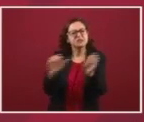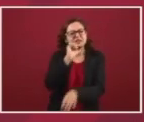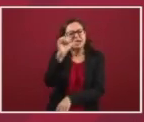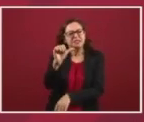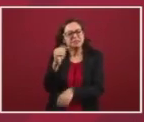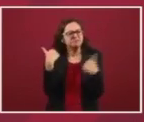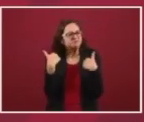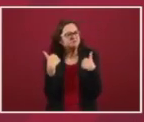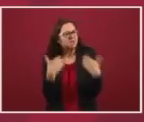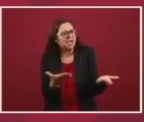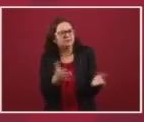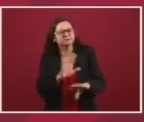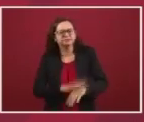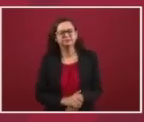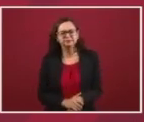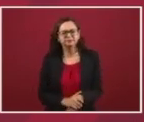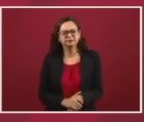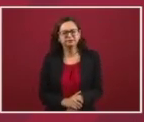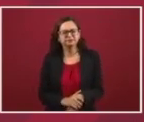si